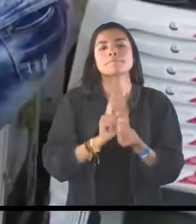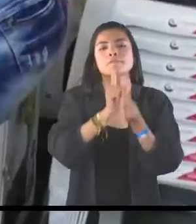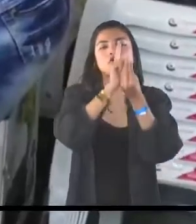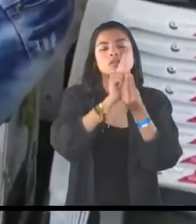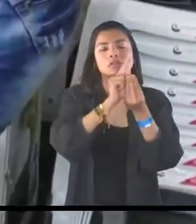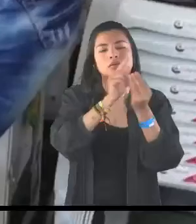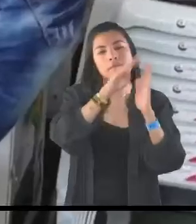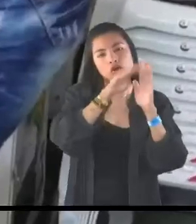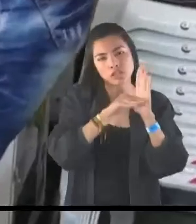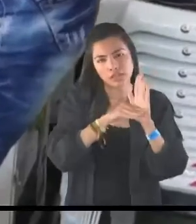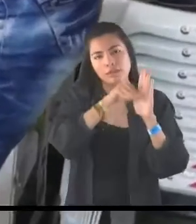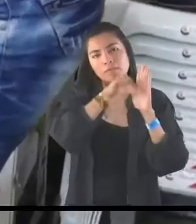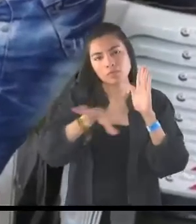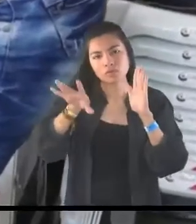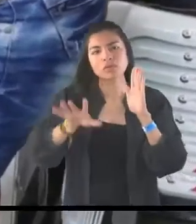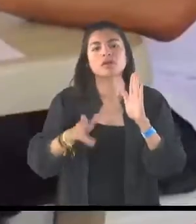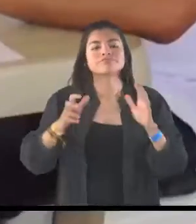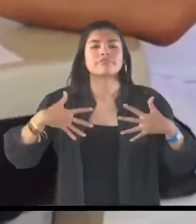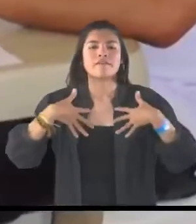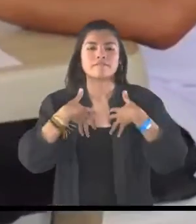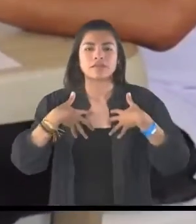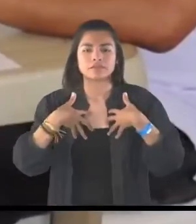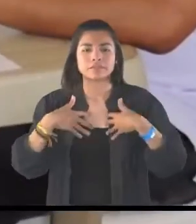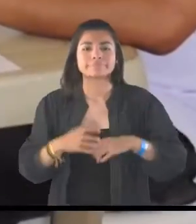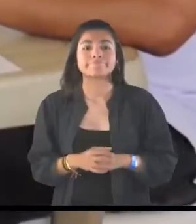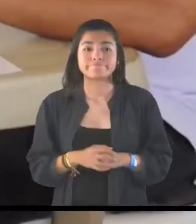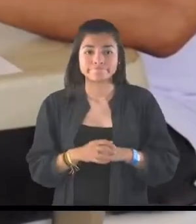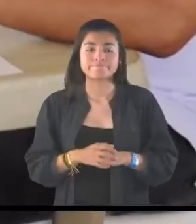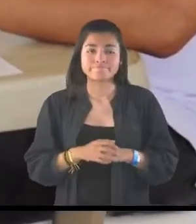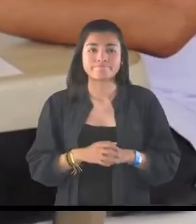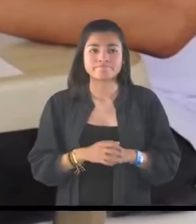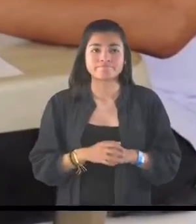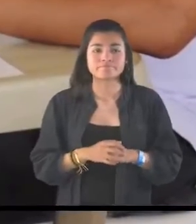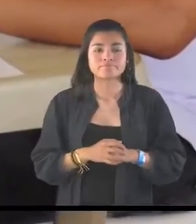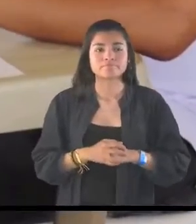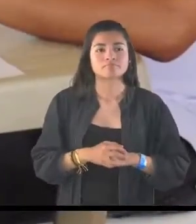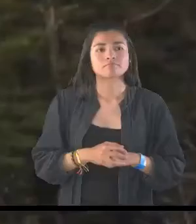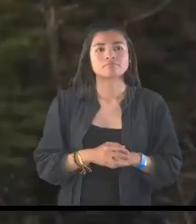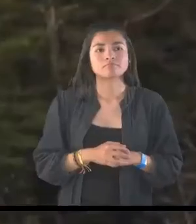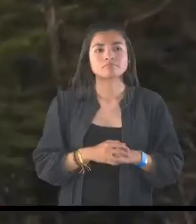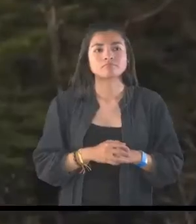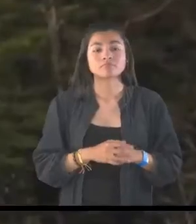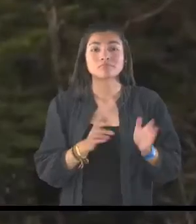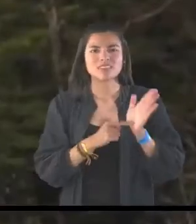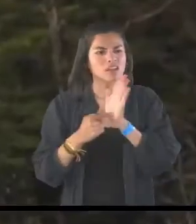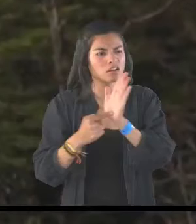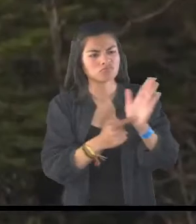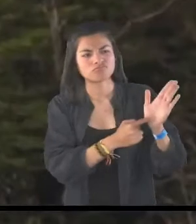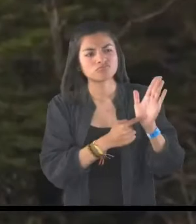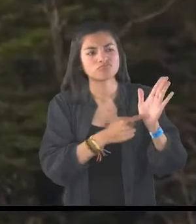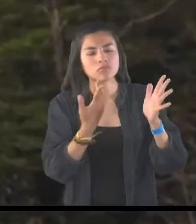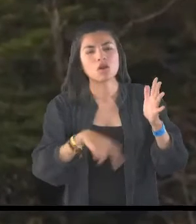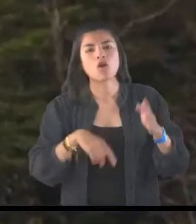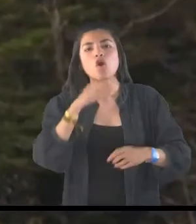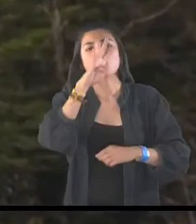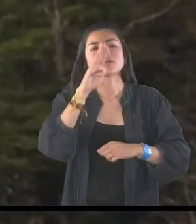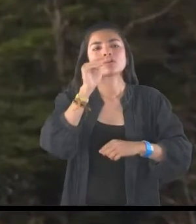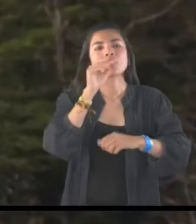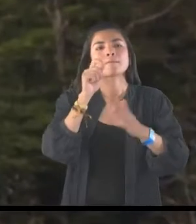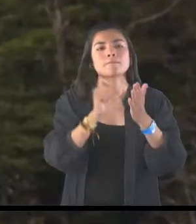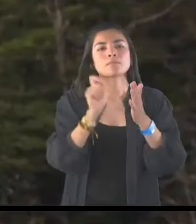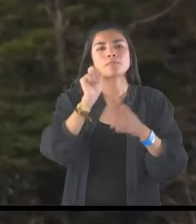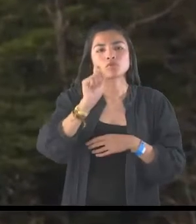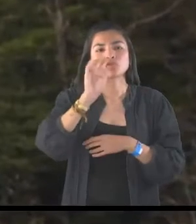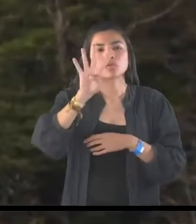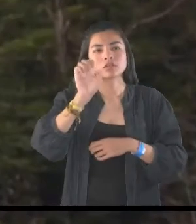víctimas y ha puesto el acelerador para saldar la deuda con ellas. Muestra de ello son los 4.4 billones de pesos